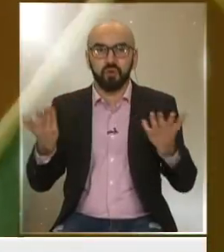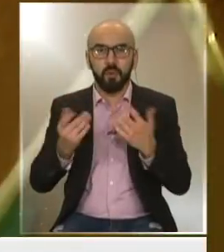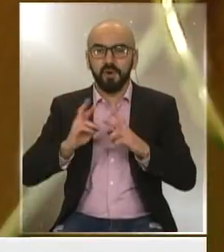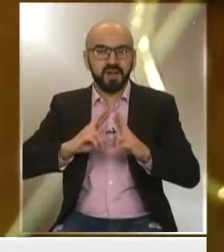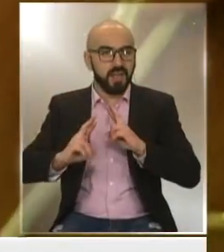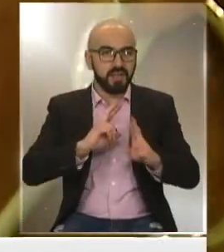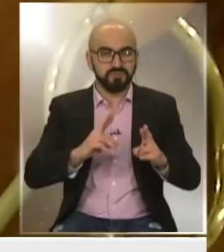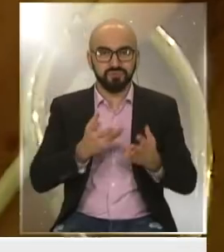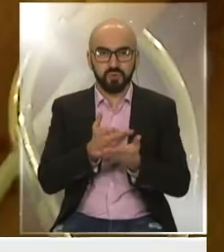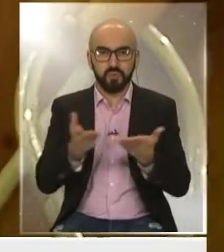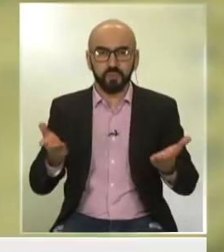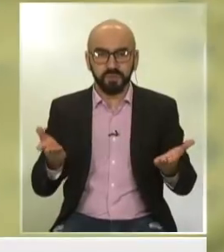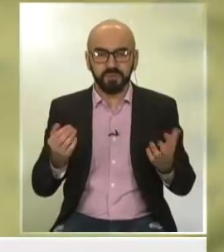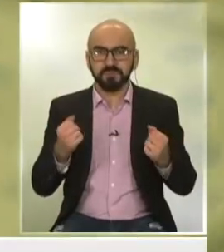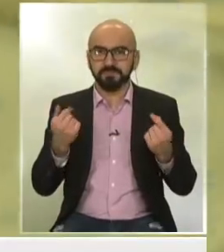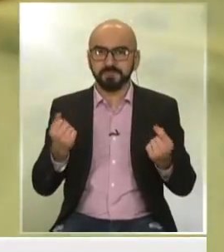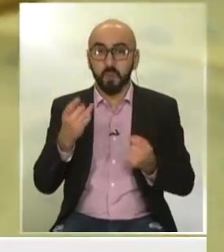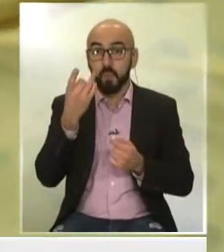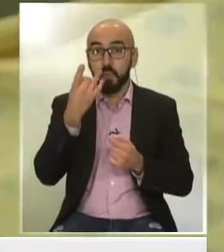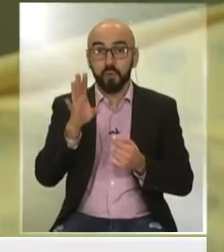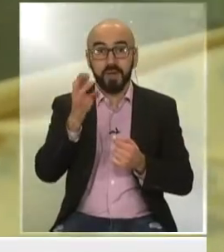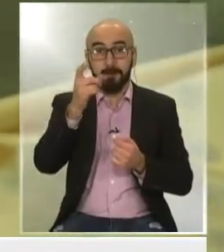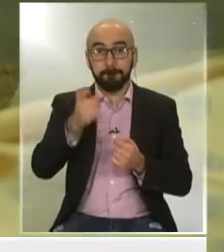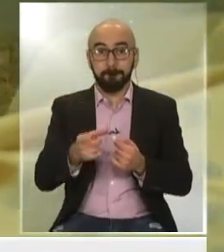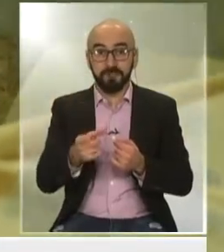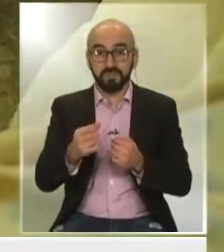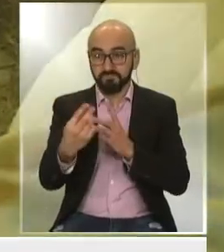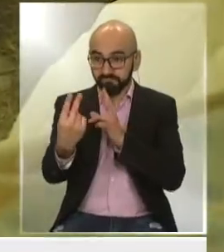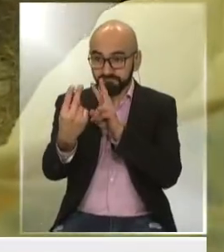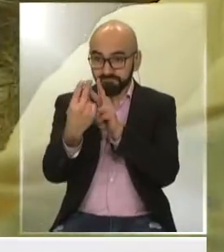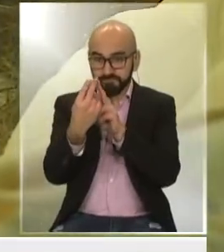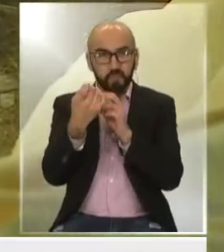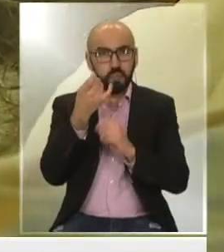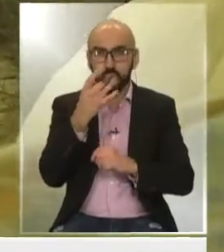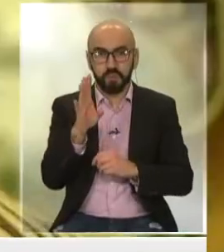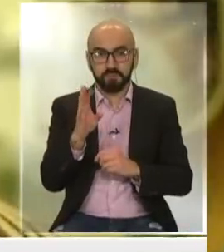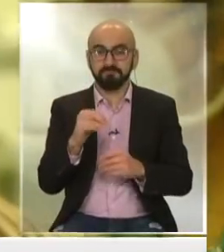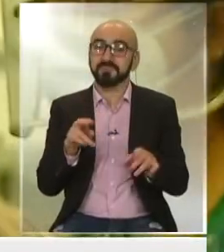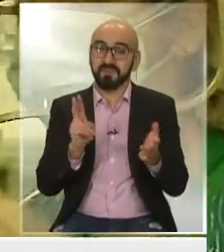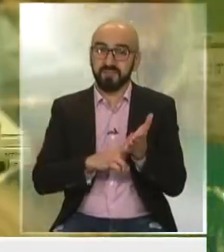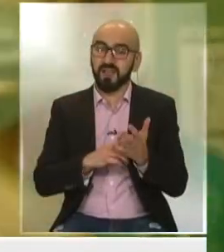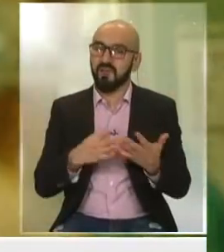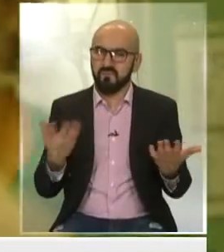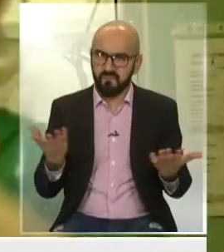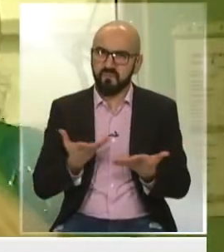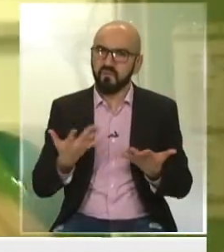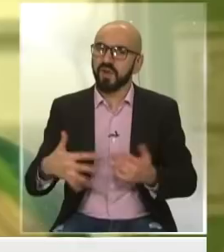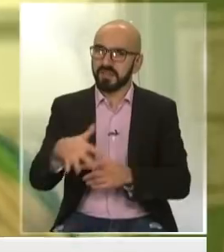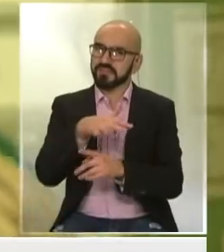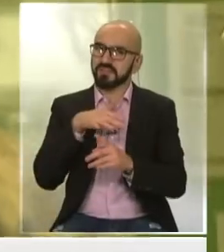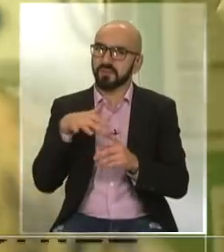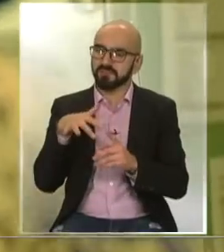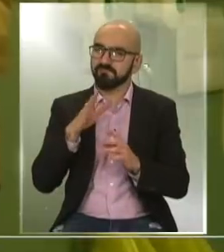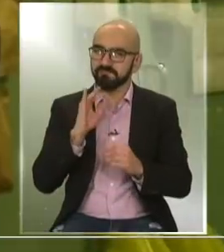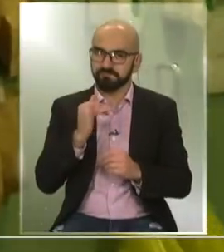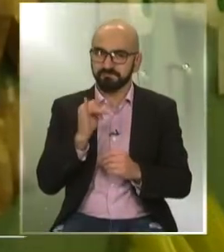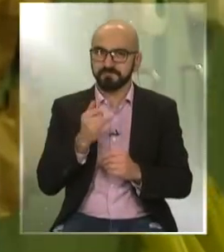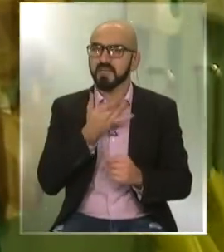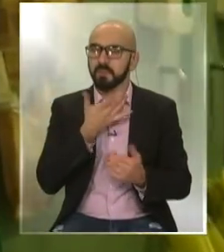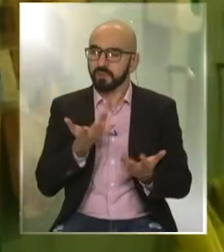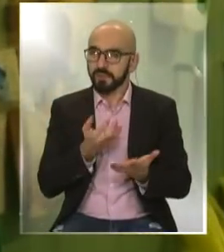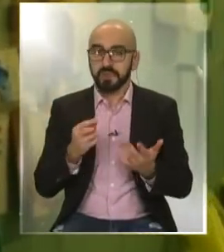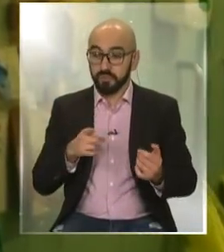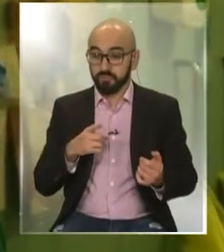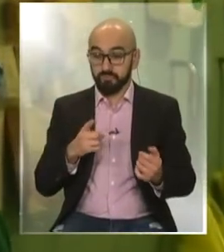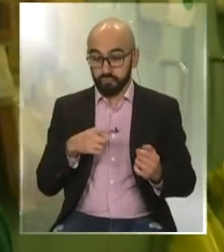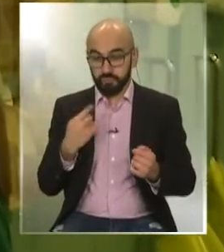genera con ustedes? ¿Son las únicas personas que ven? Sí, la verdad es que ha sido bastante fuerte esta situación, porque nosotros